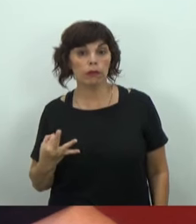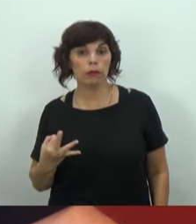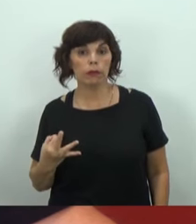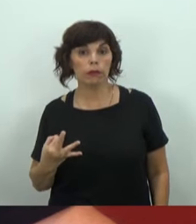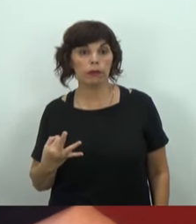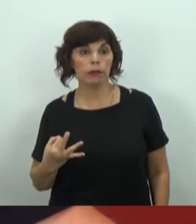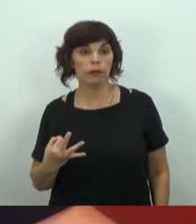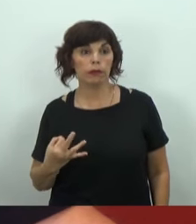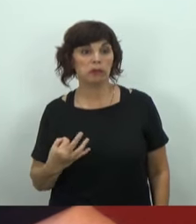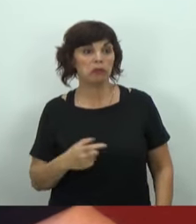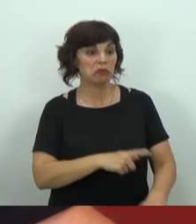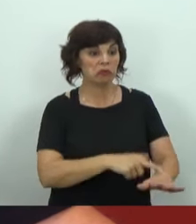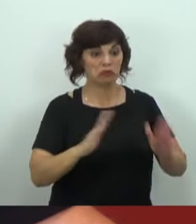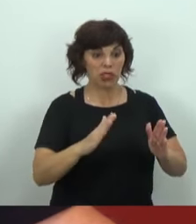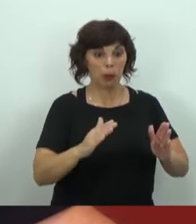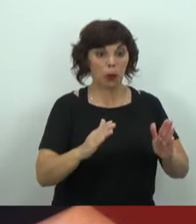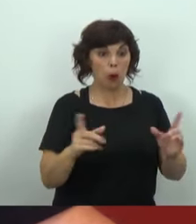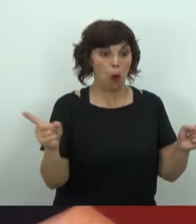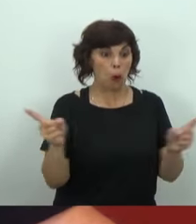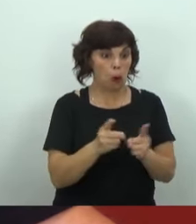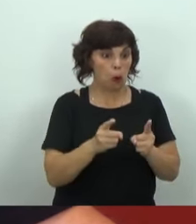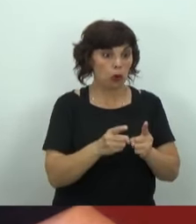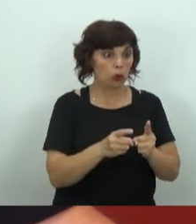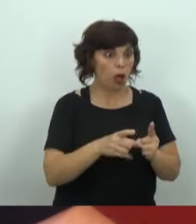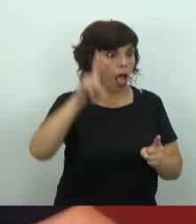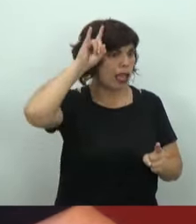Al poco tiempo salió y aprendí una cosa.